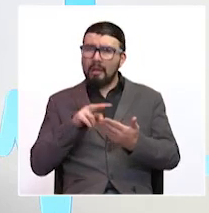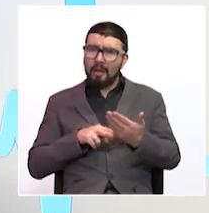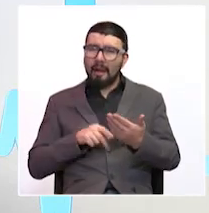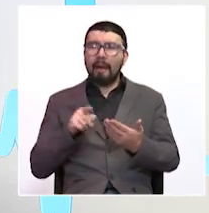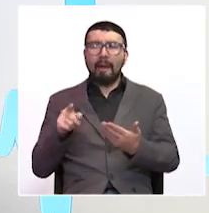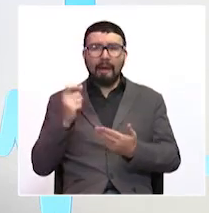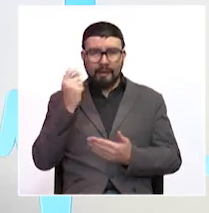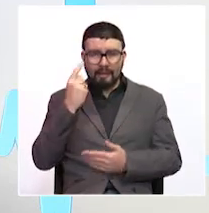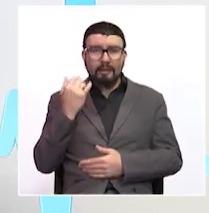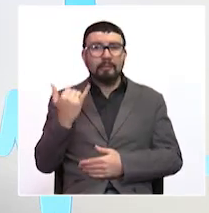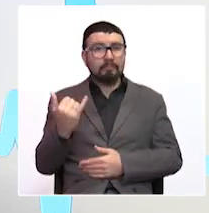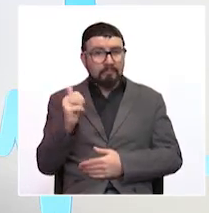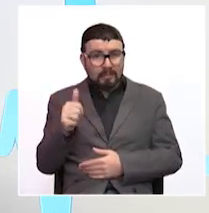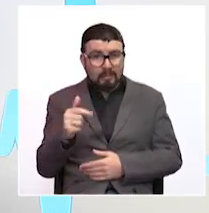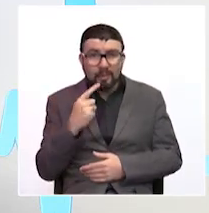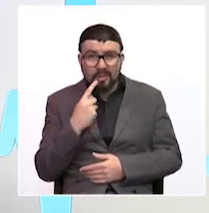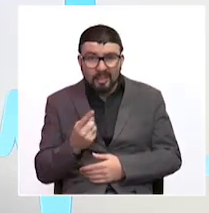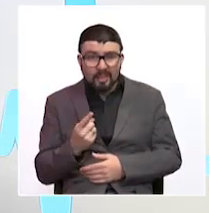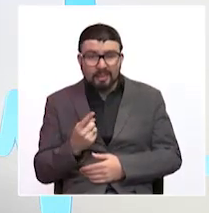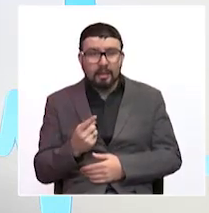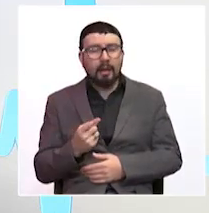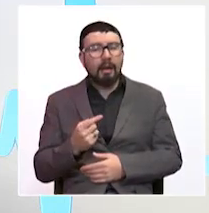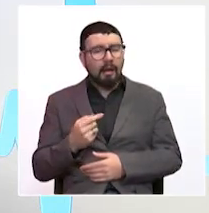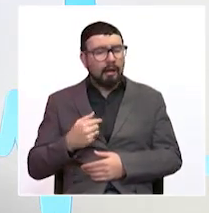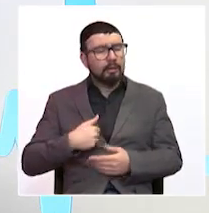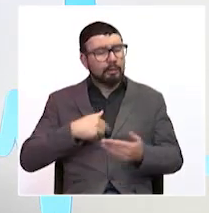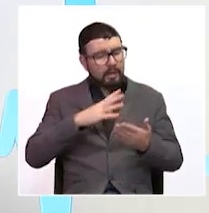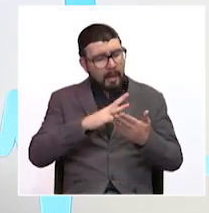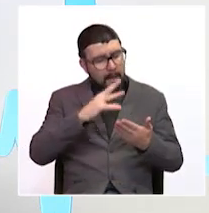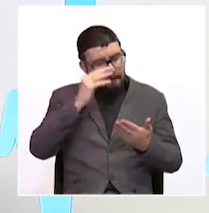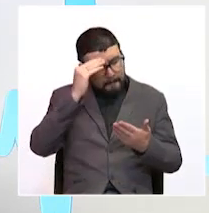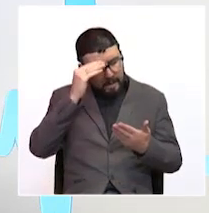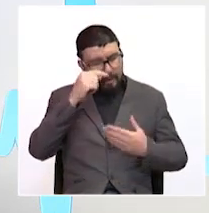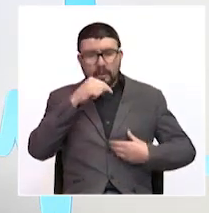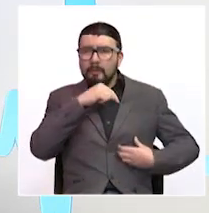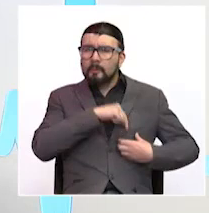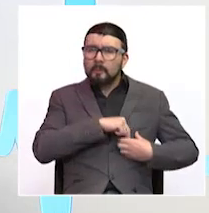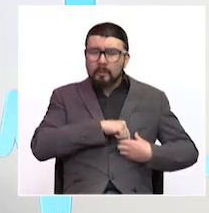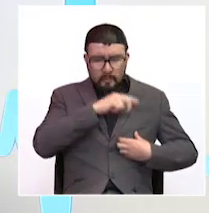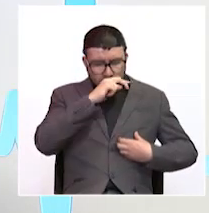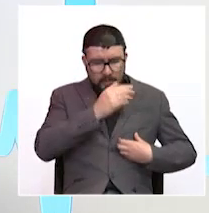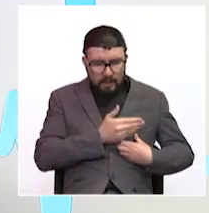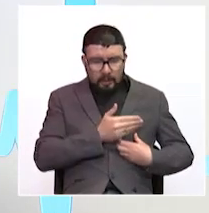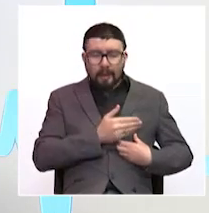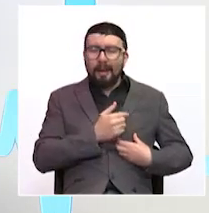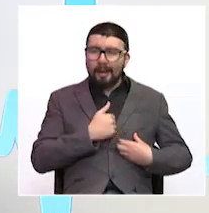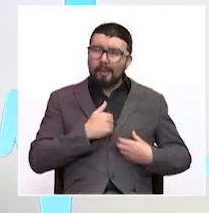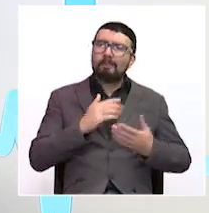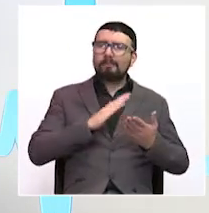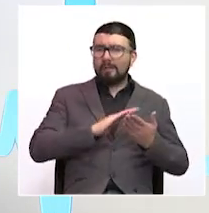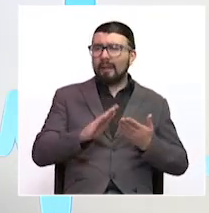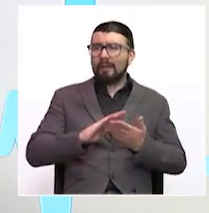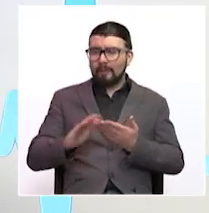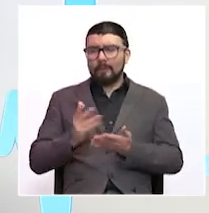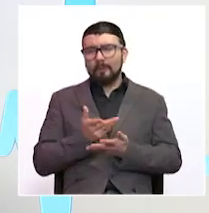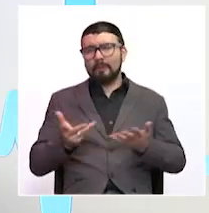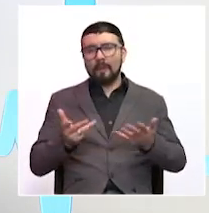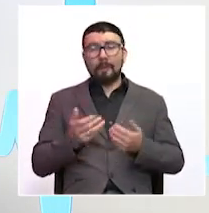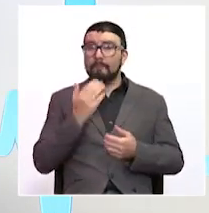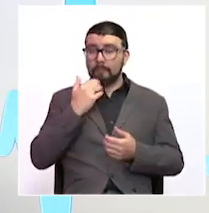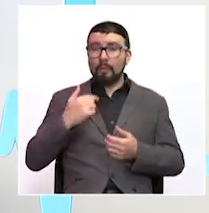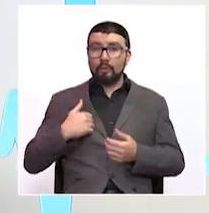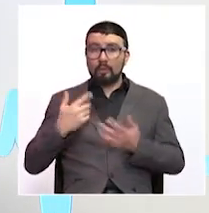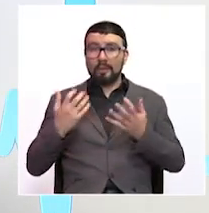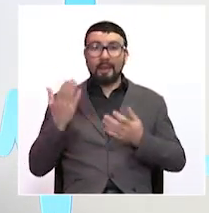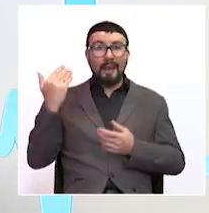lo que ella dice para también aprender a encontrar ese niño interior y perdonar yo quise llegar a la